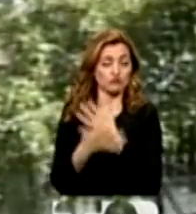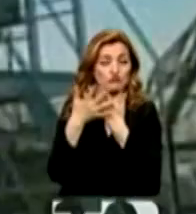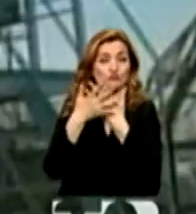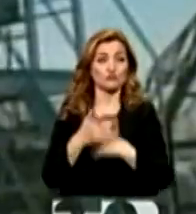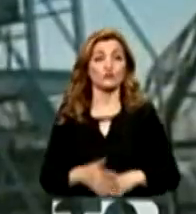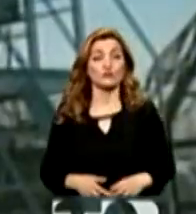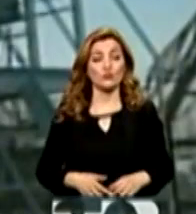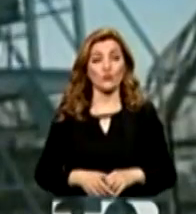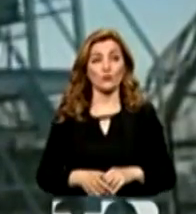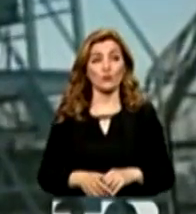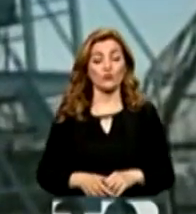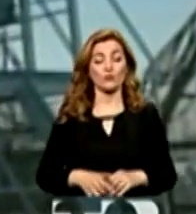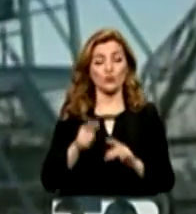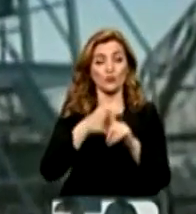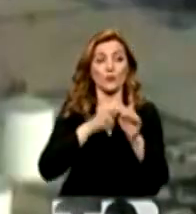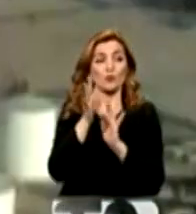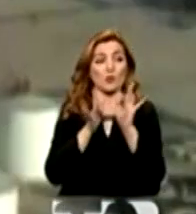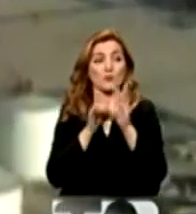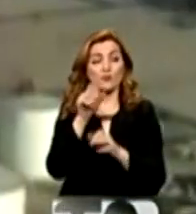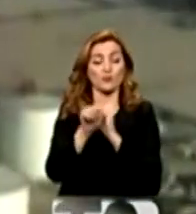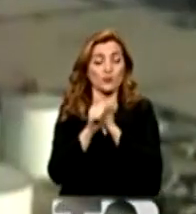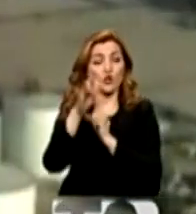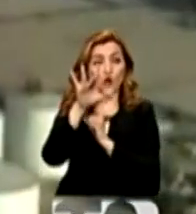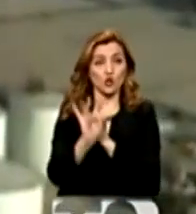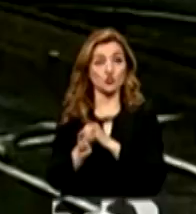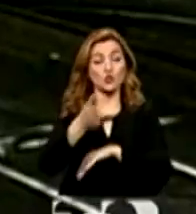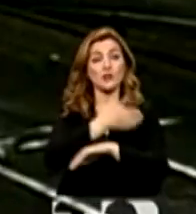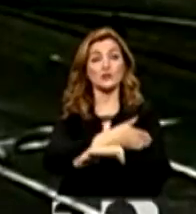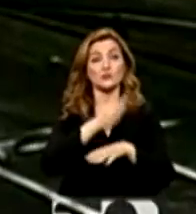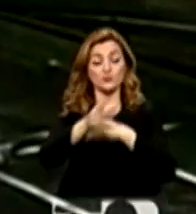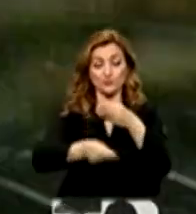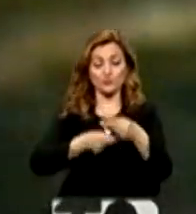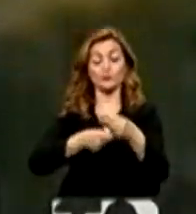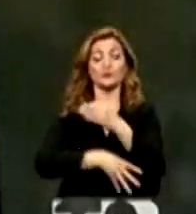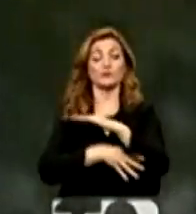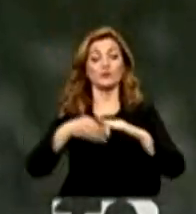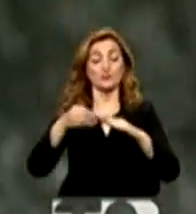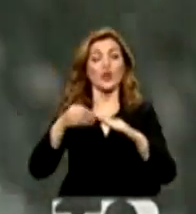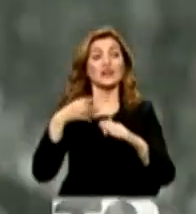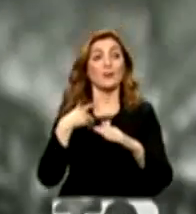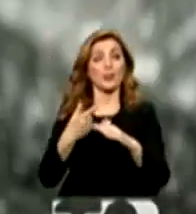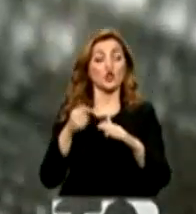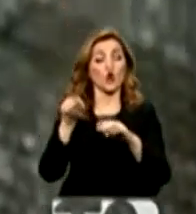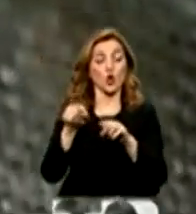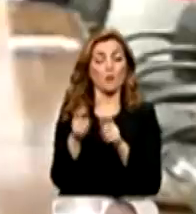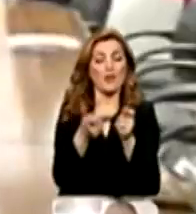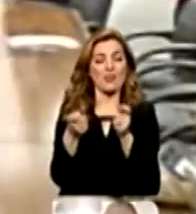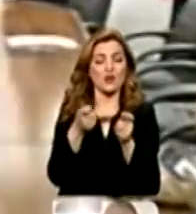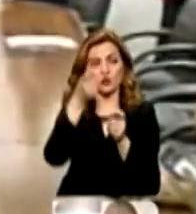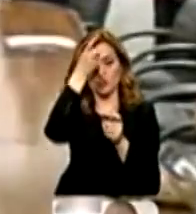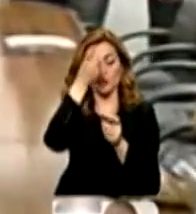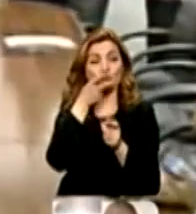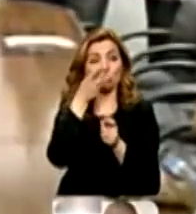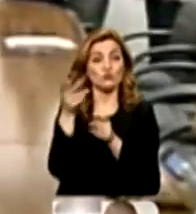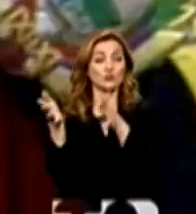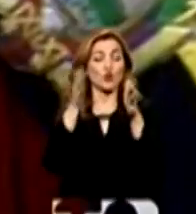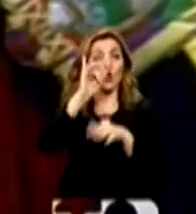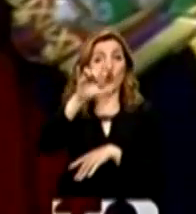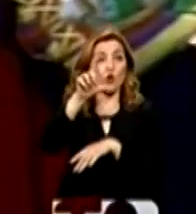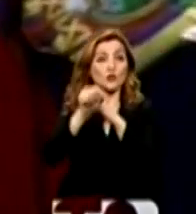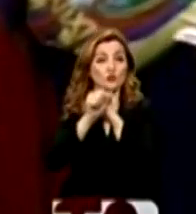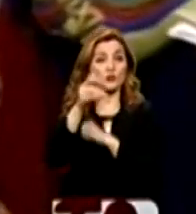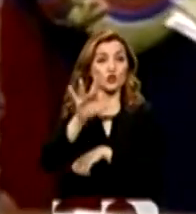penal, 1 de abril del 2018 por las preventas petroleras y el manejo de la deuda pública. En julio también del 2018,